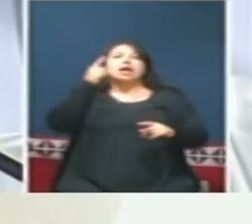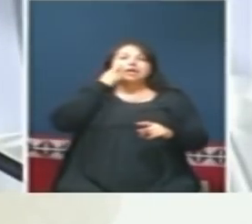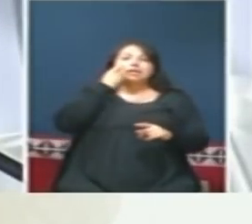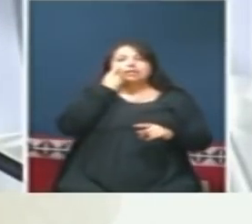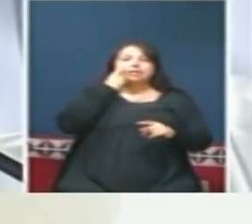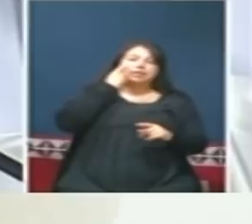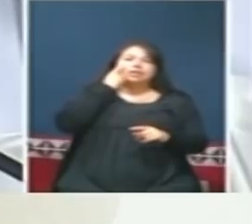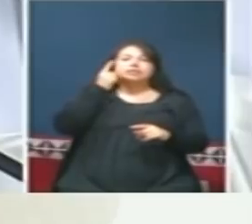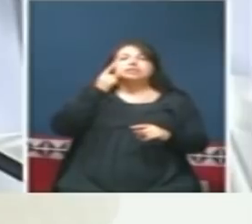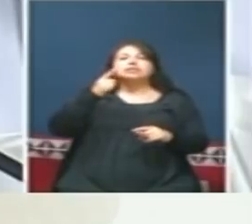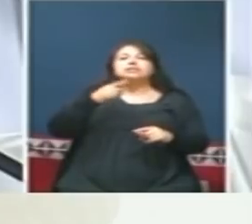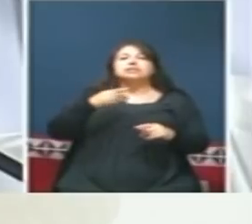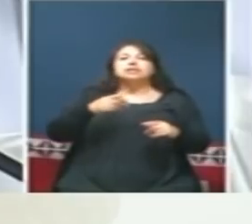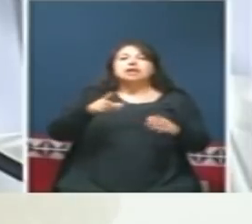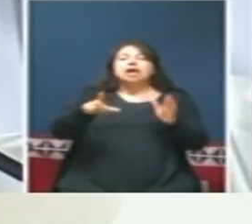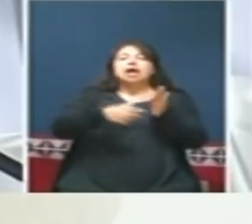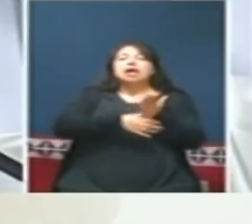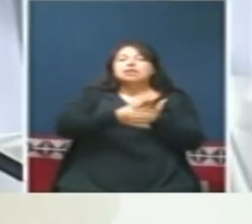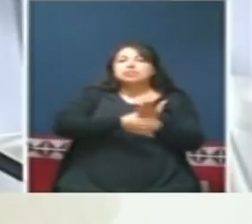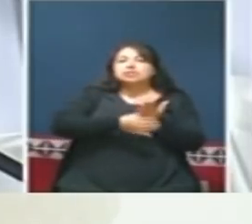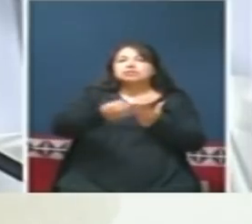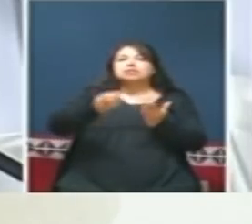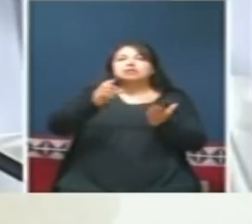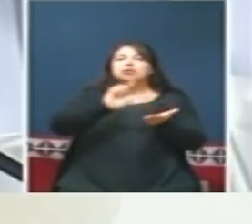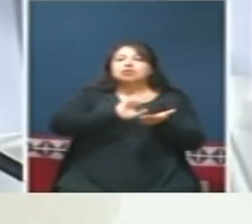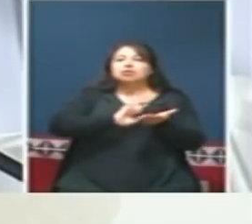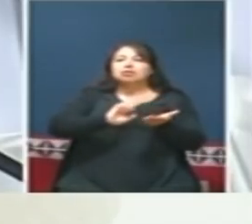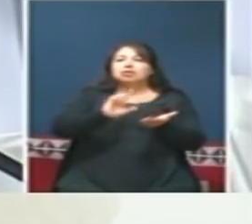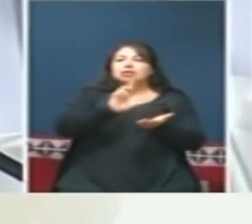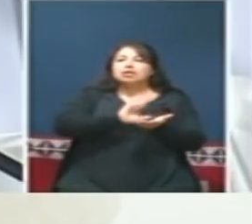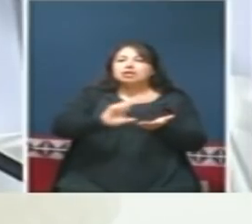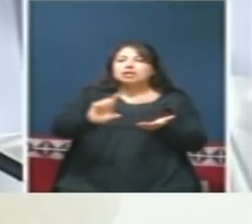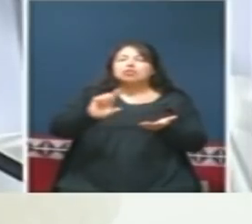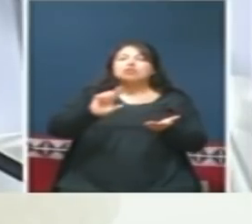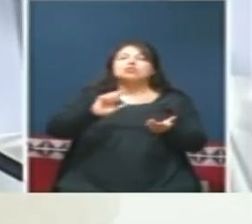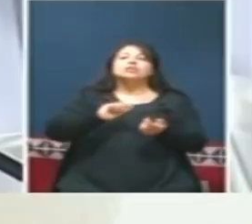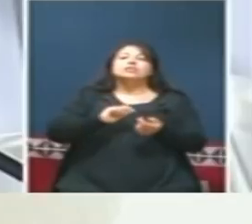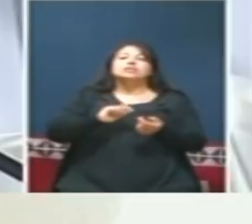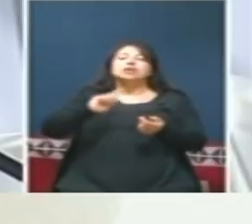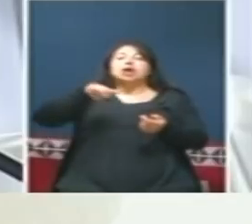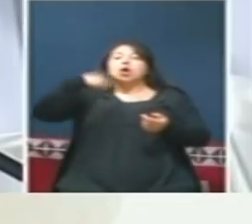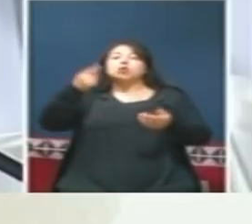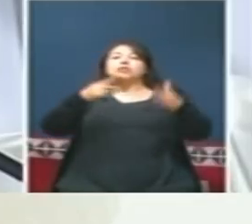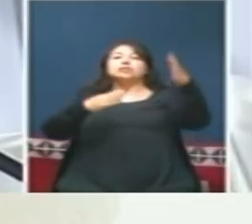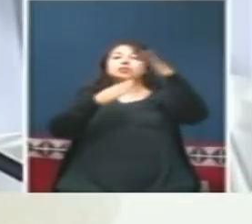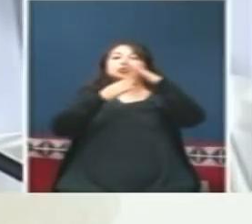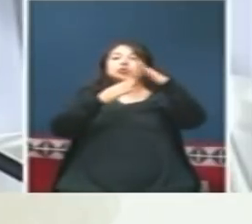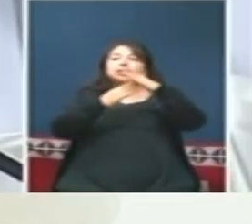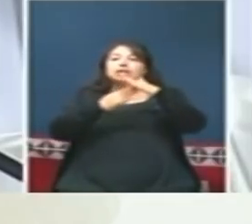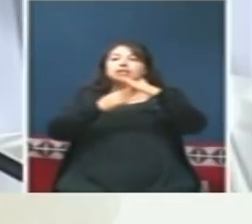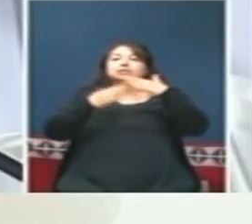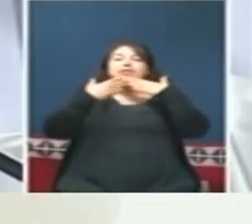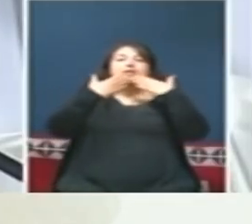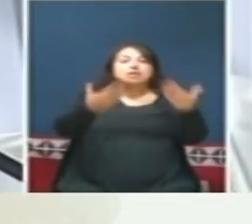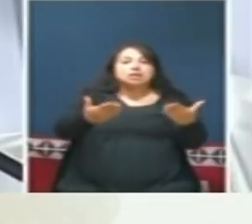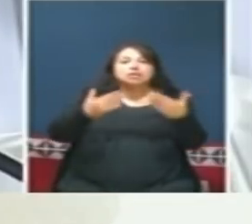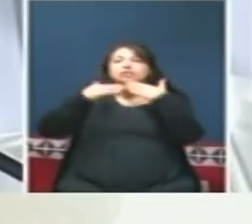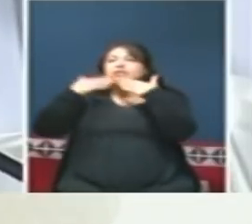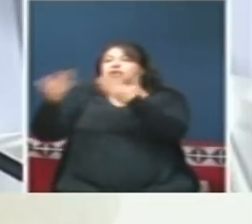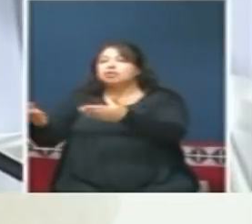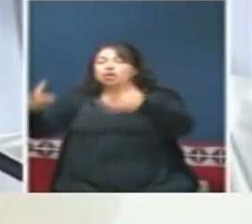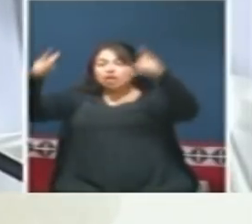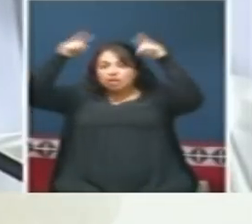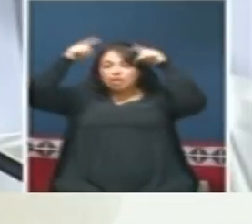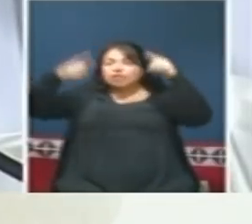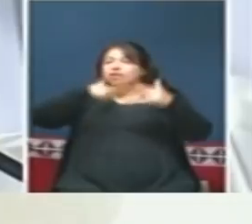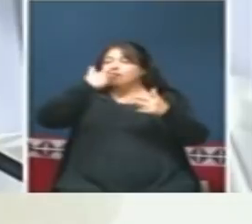a legisladores, a miembros del Poder Judicial, demás autoridades. Le damos gracias también por estar al Cardenal Poli y